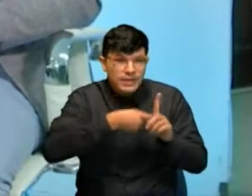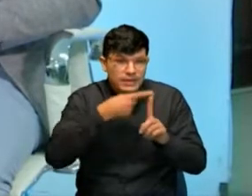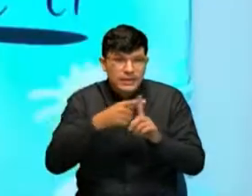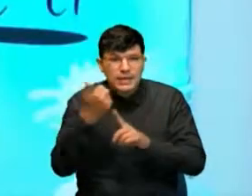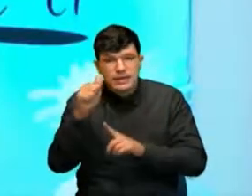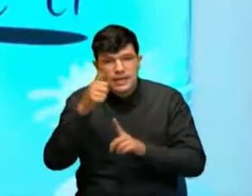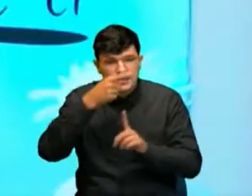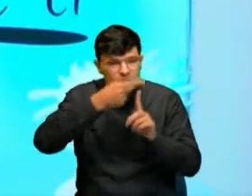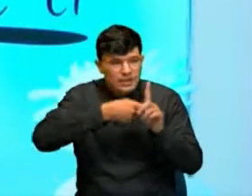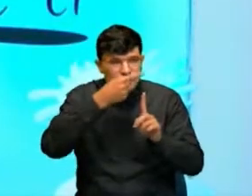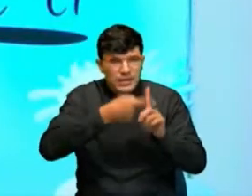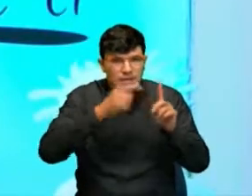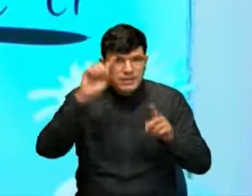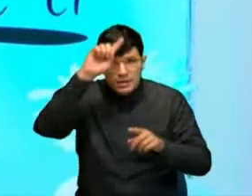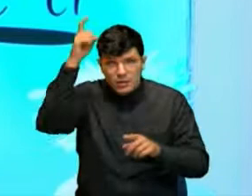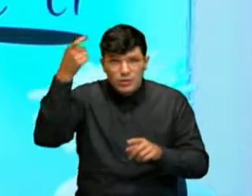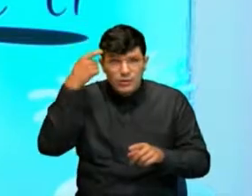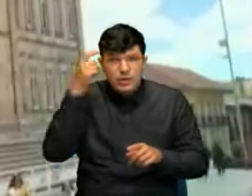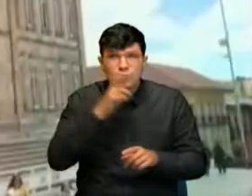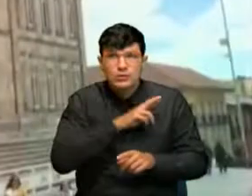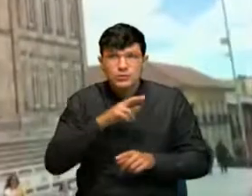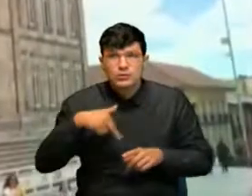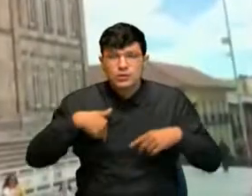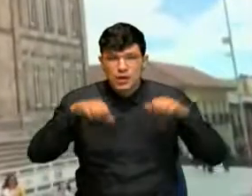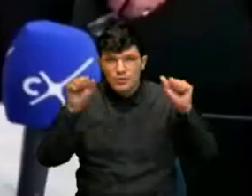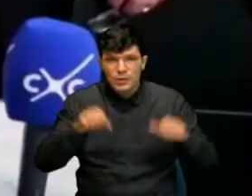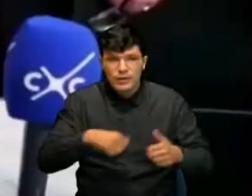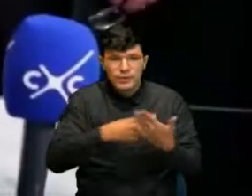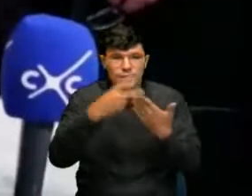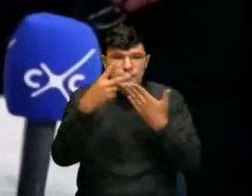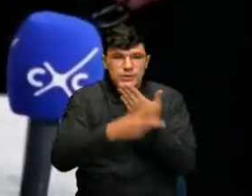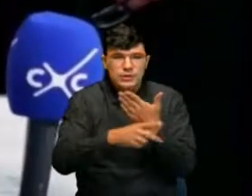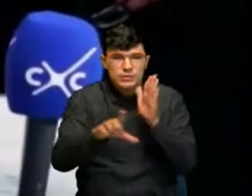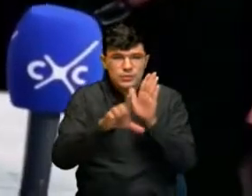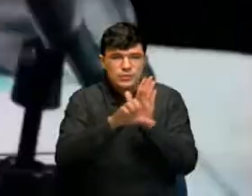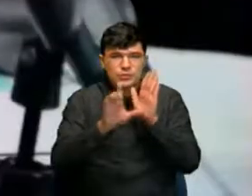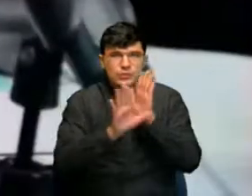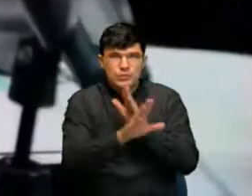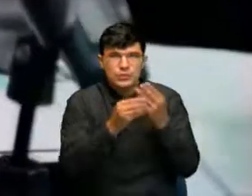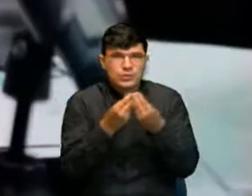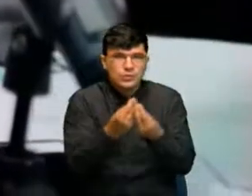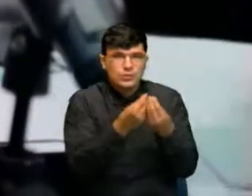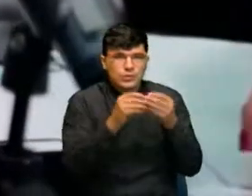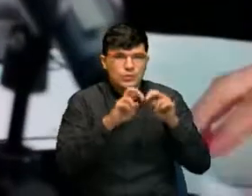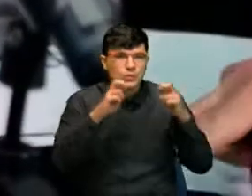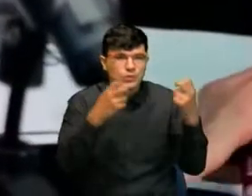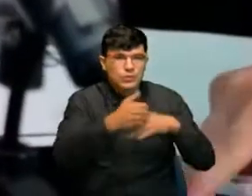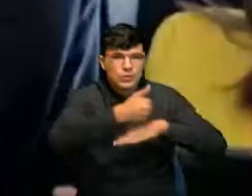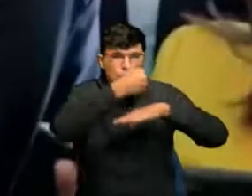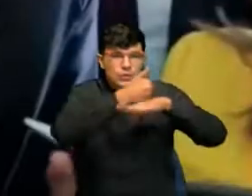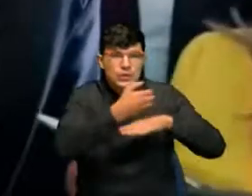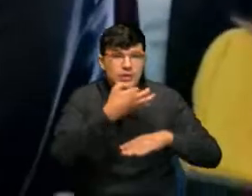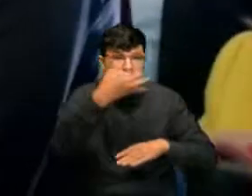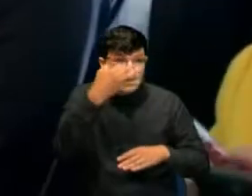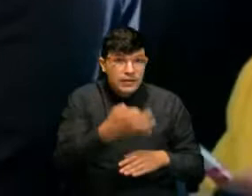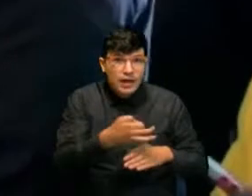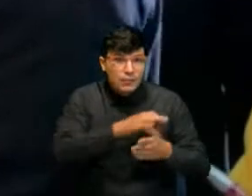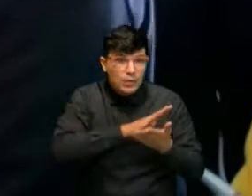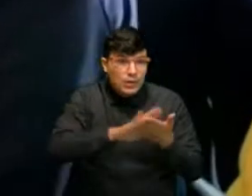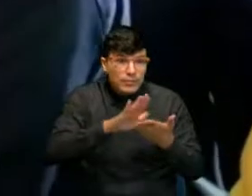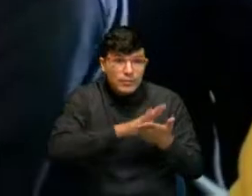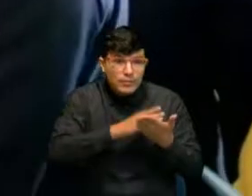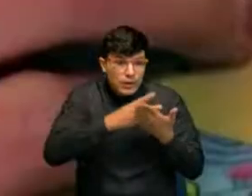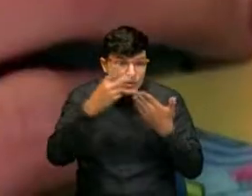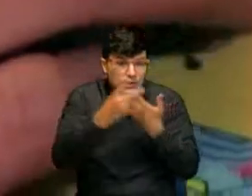gobierno, aprobamos un proyecto de ley en el Congreso de la República, un proyecto de ley que realmente nos ha puesto